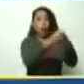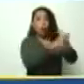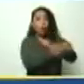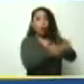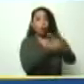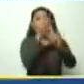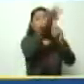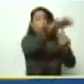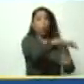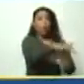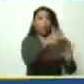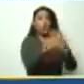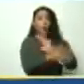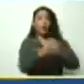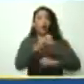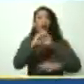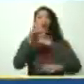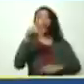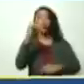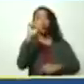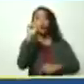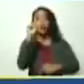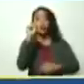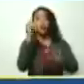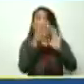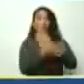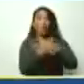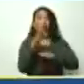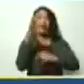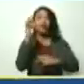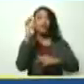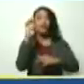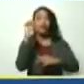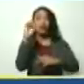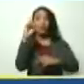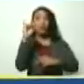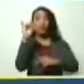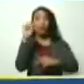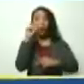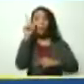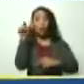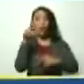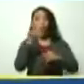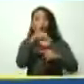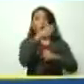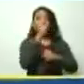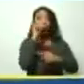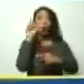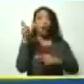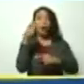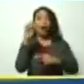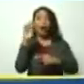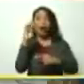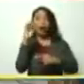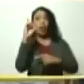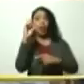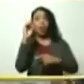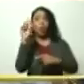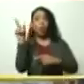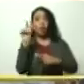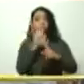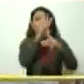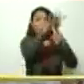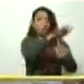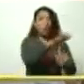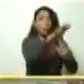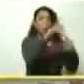Moreno sobre Freddy Guevara sobre Gerardo Blay bueno todas esas presiones